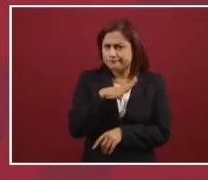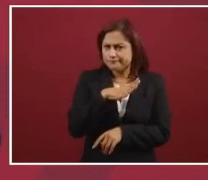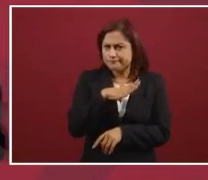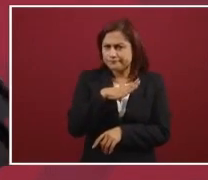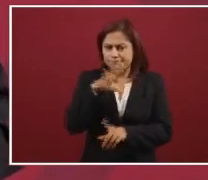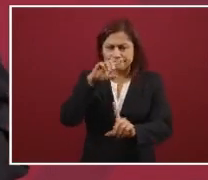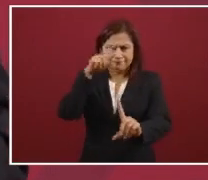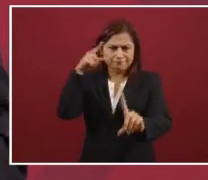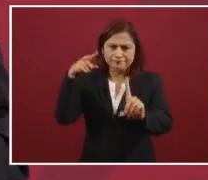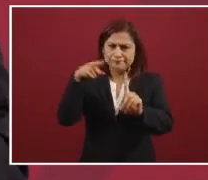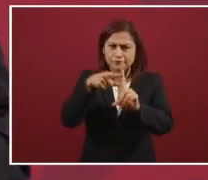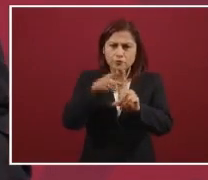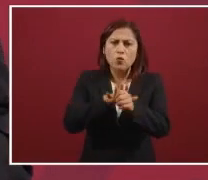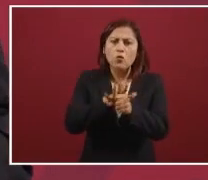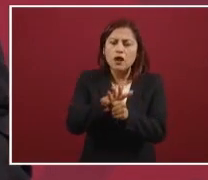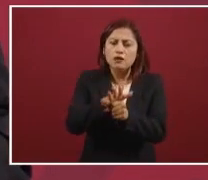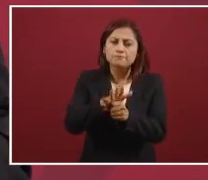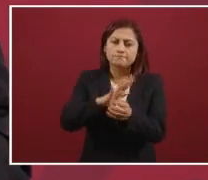transformación.